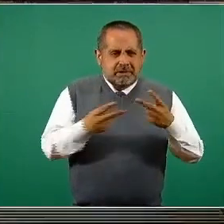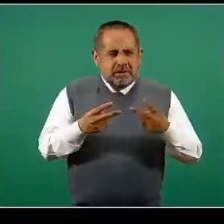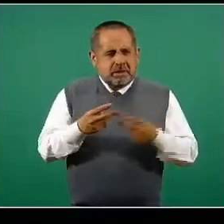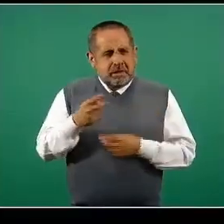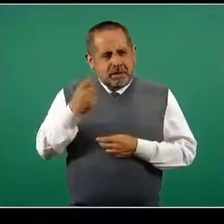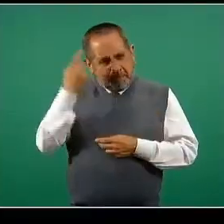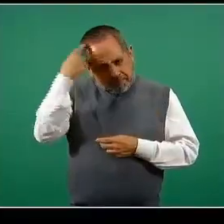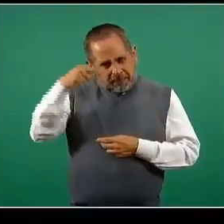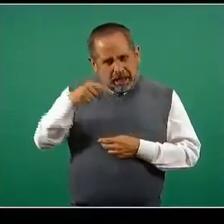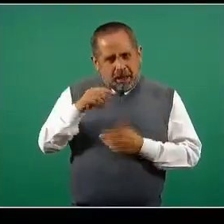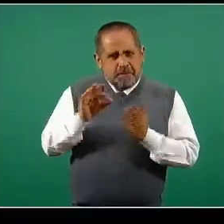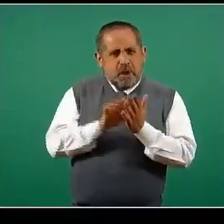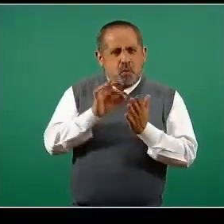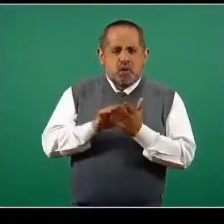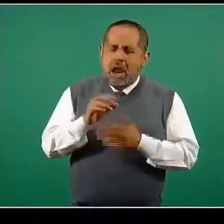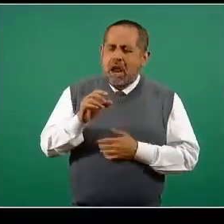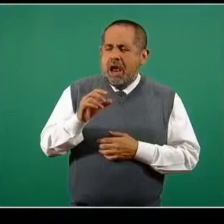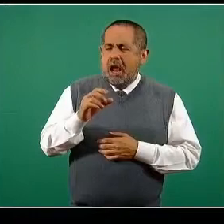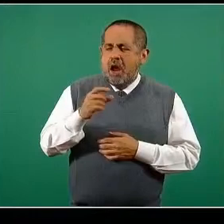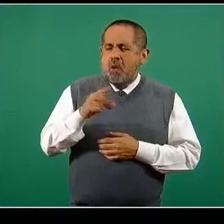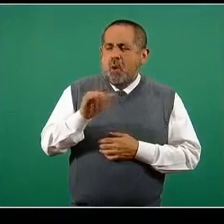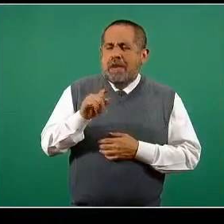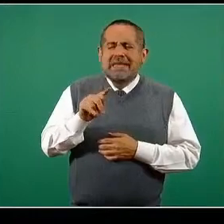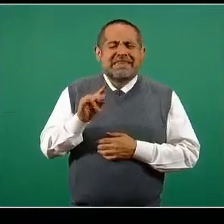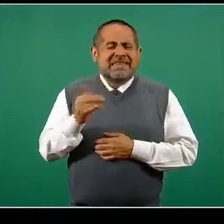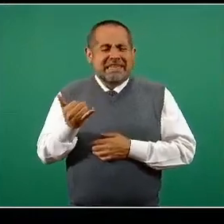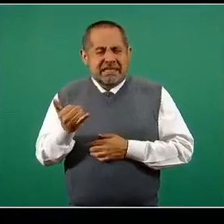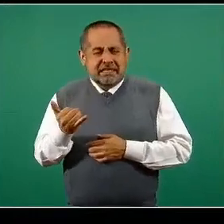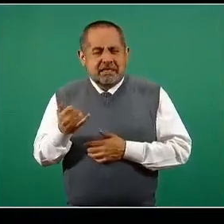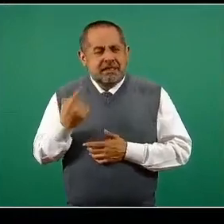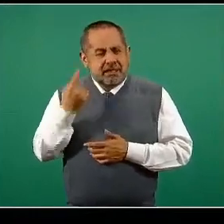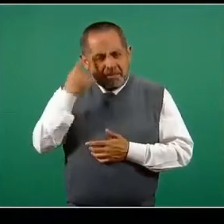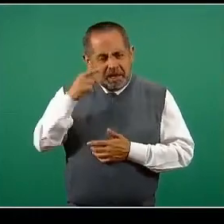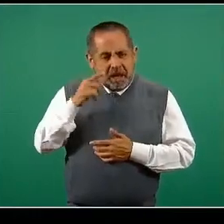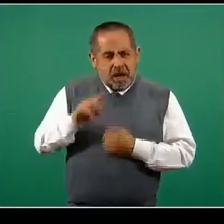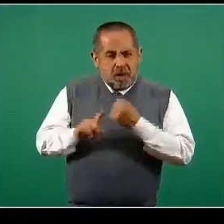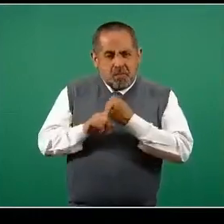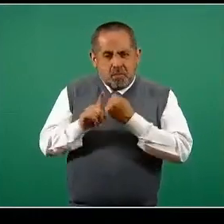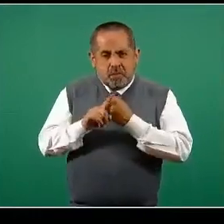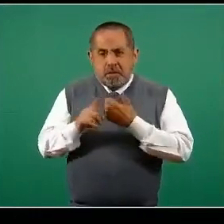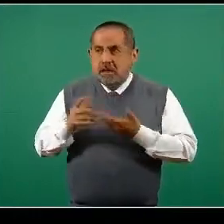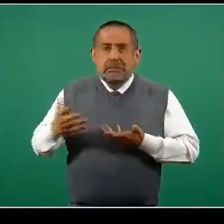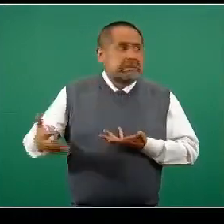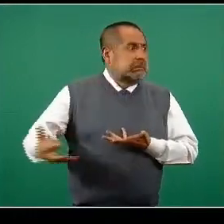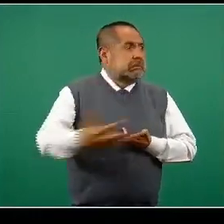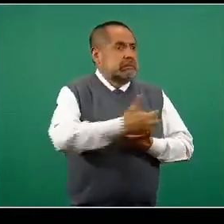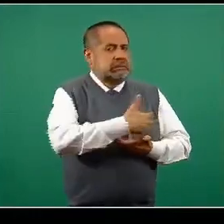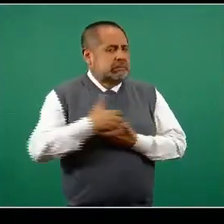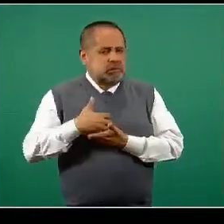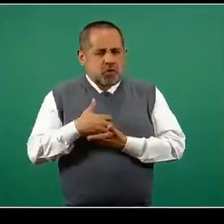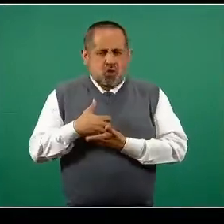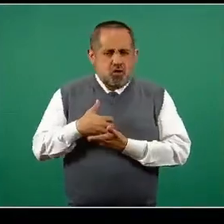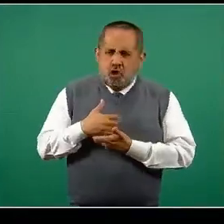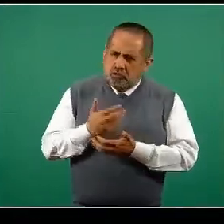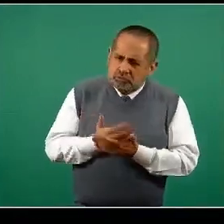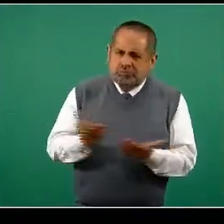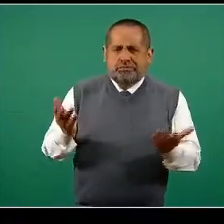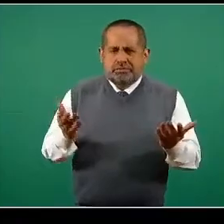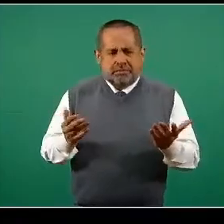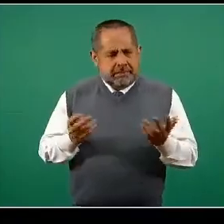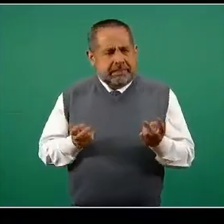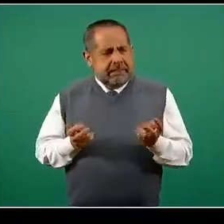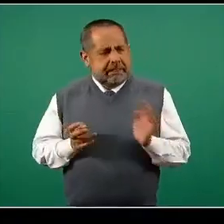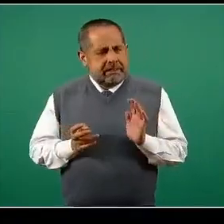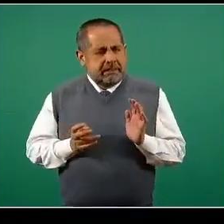#VaccineEquality para tratar de que se resuelva el problema de acaparamiento y cierto también que